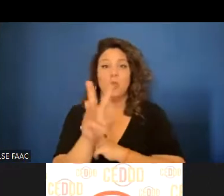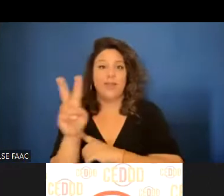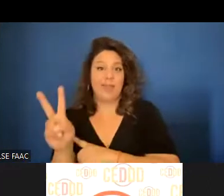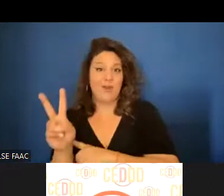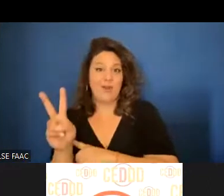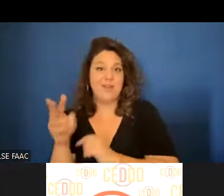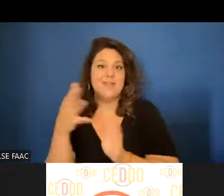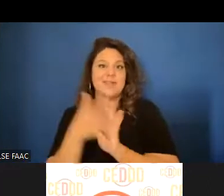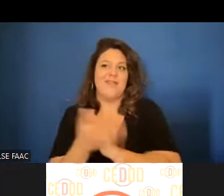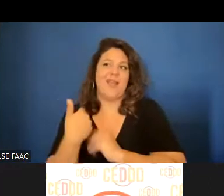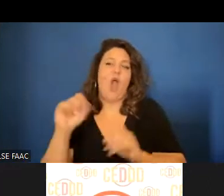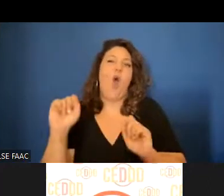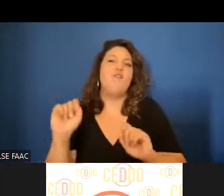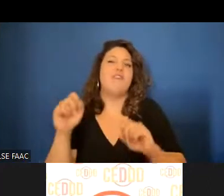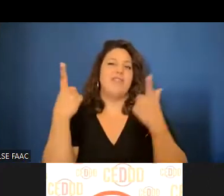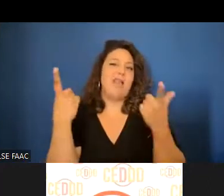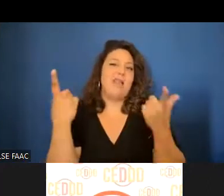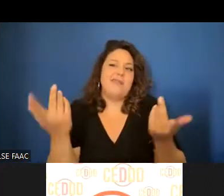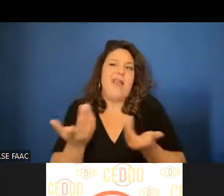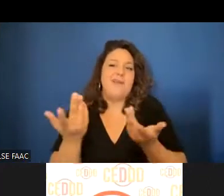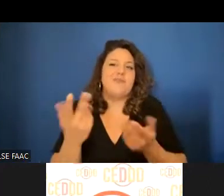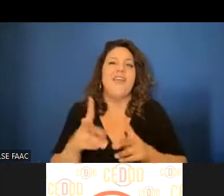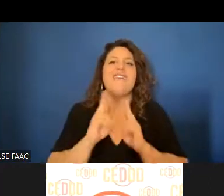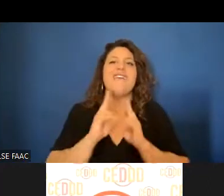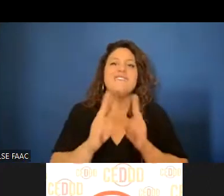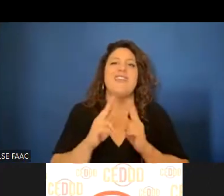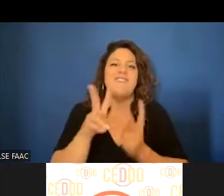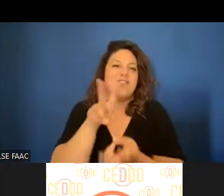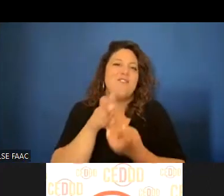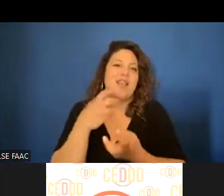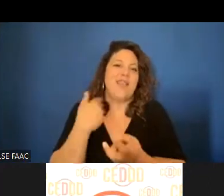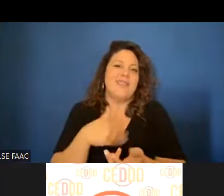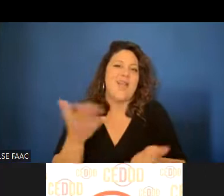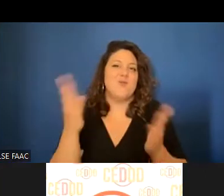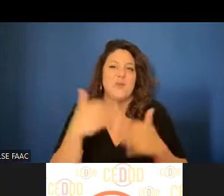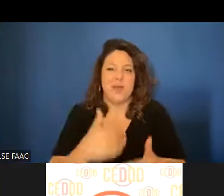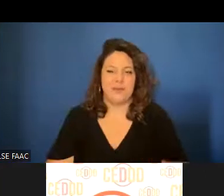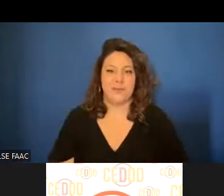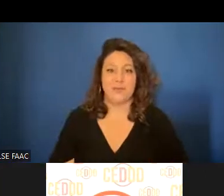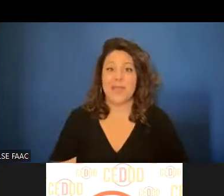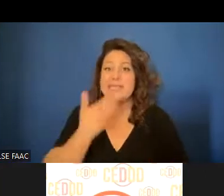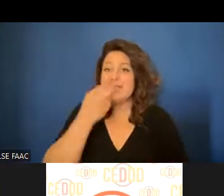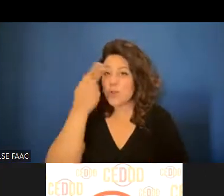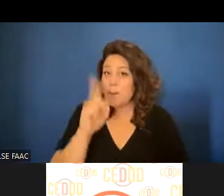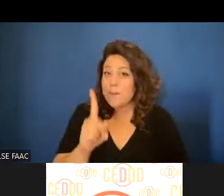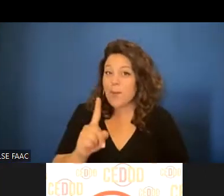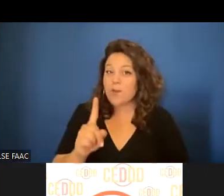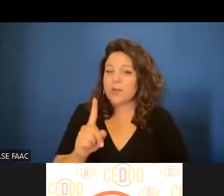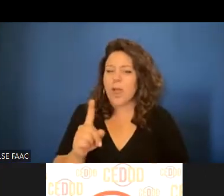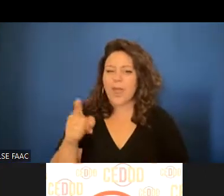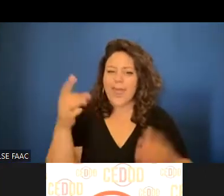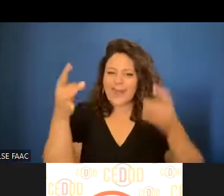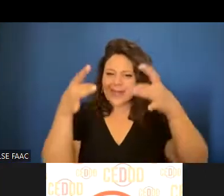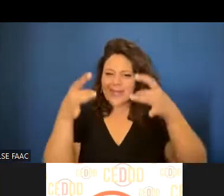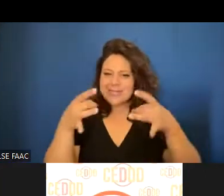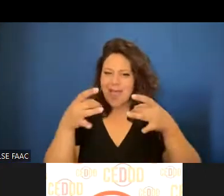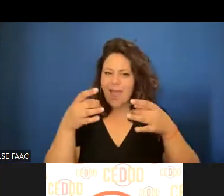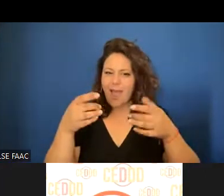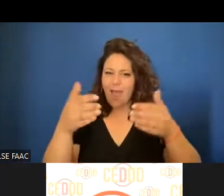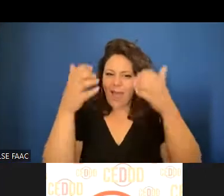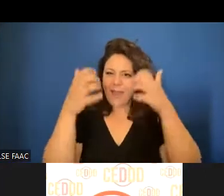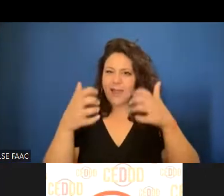realizamos alguna formación jurídica es importante destacarlo porque a veces nos tendemos a perder entre los conceptos,